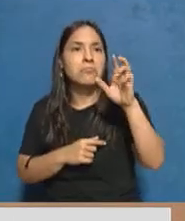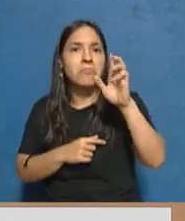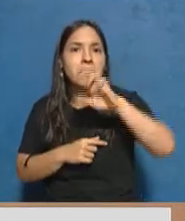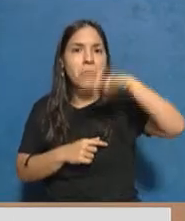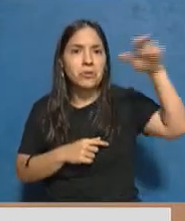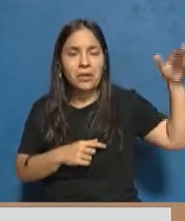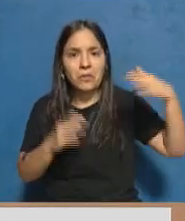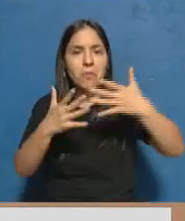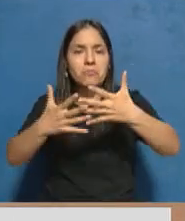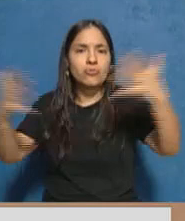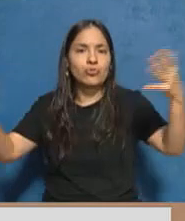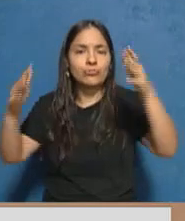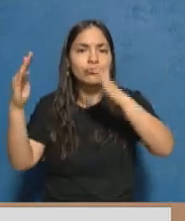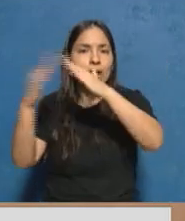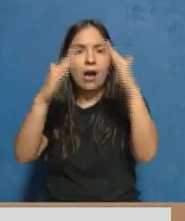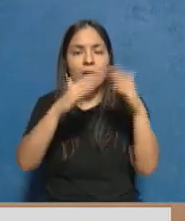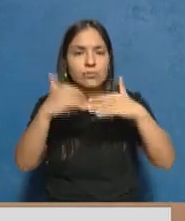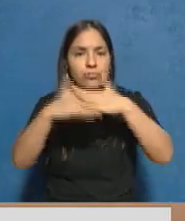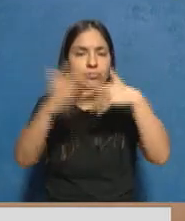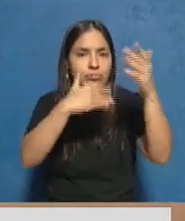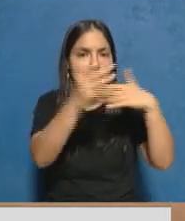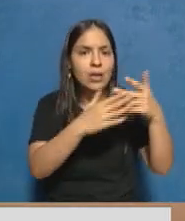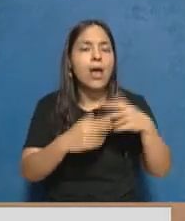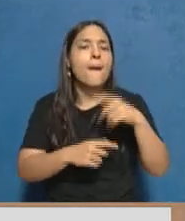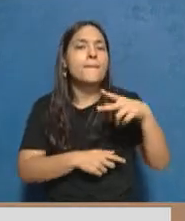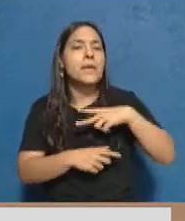muchos privados invirtiendo. Bueno, por ahí